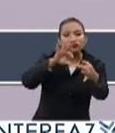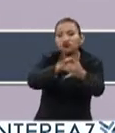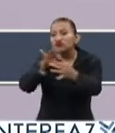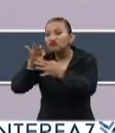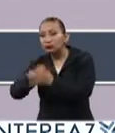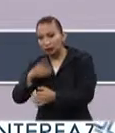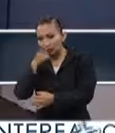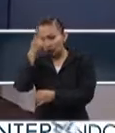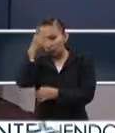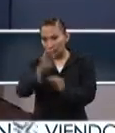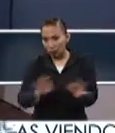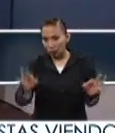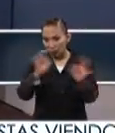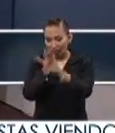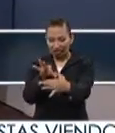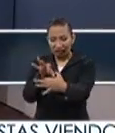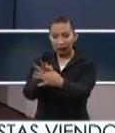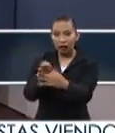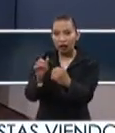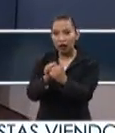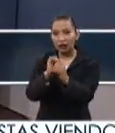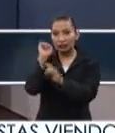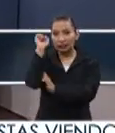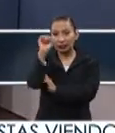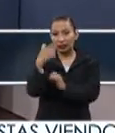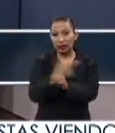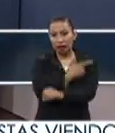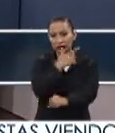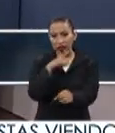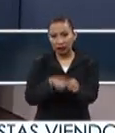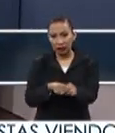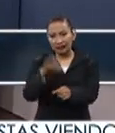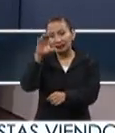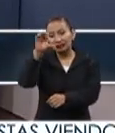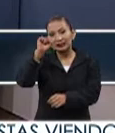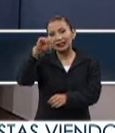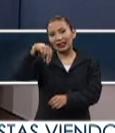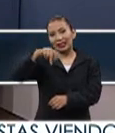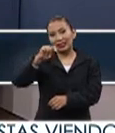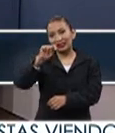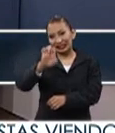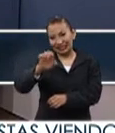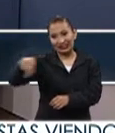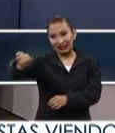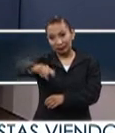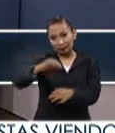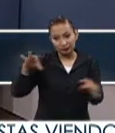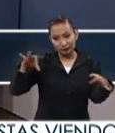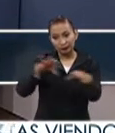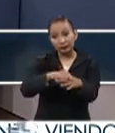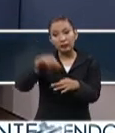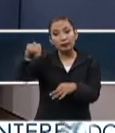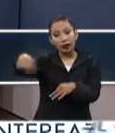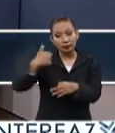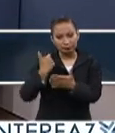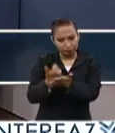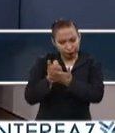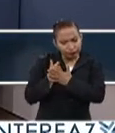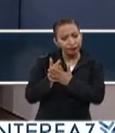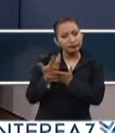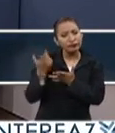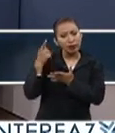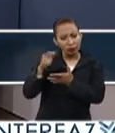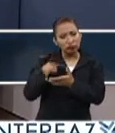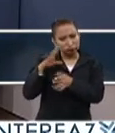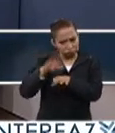sentido menciono una muy importante que tenemos con el Sindicato Nacional de Trabajadores de la Educación, que nos permite